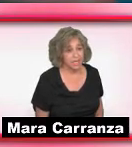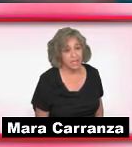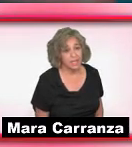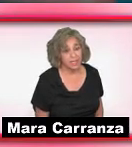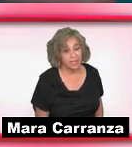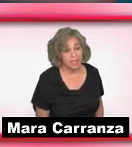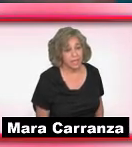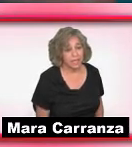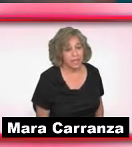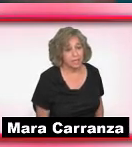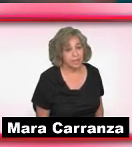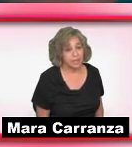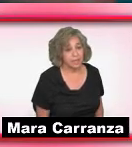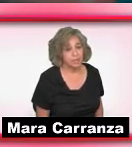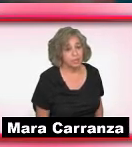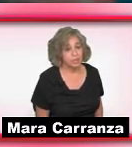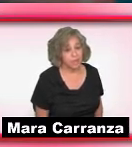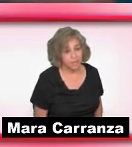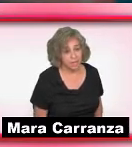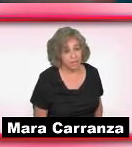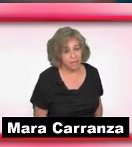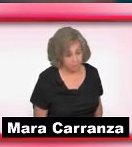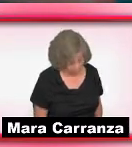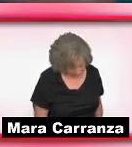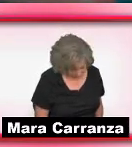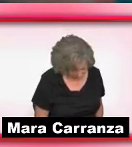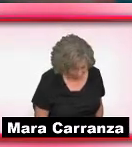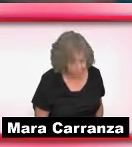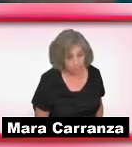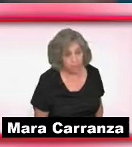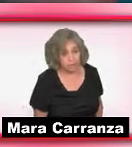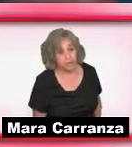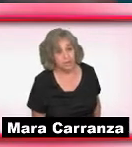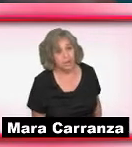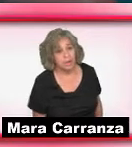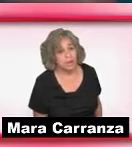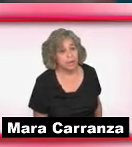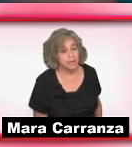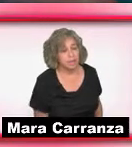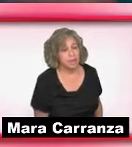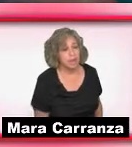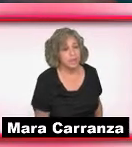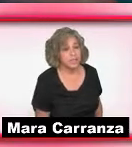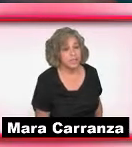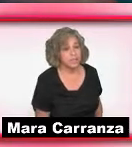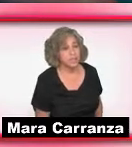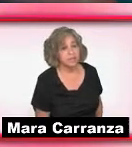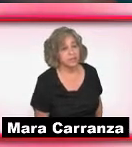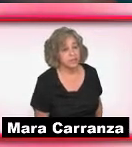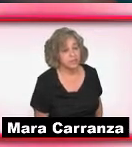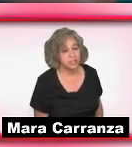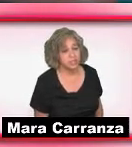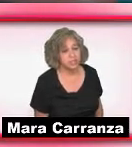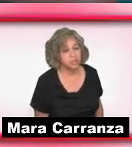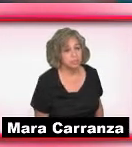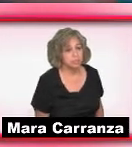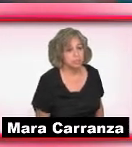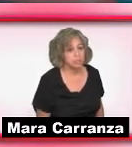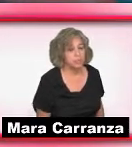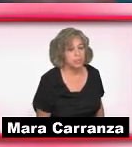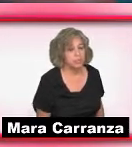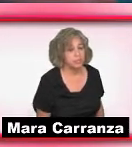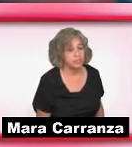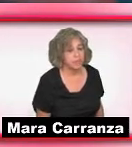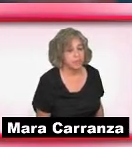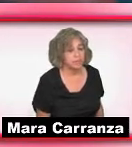evidentemente estarán de acuerdo con que se pueda tener certeza jurídica de lo que está ocurriendo en su judicial policía, en su